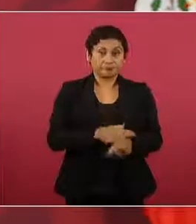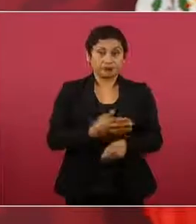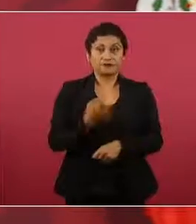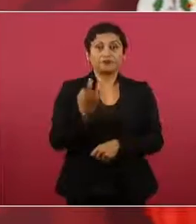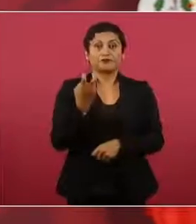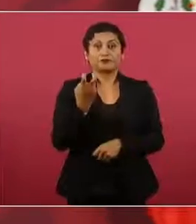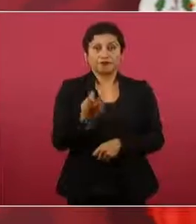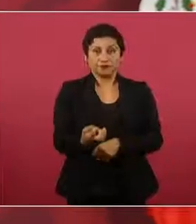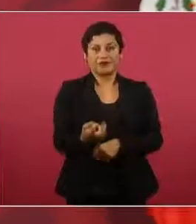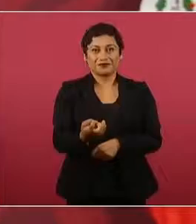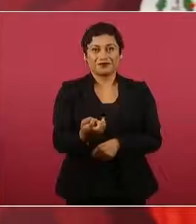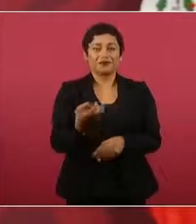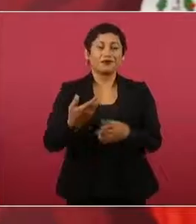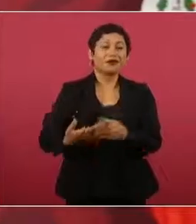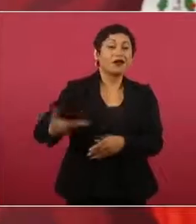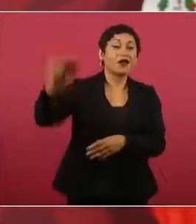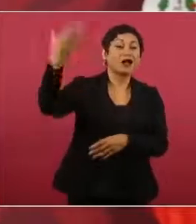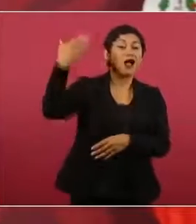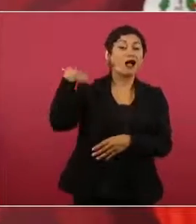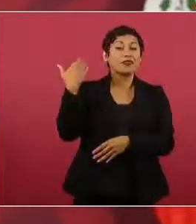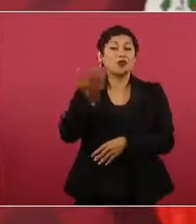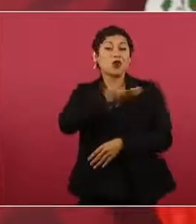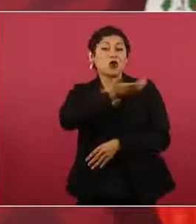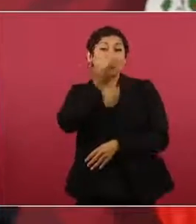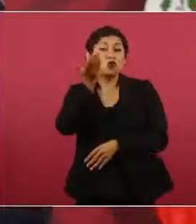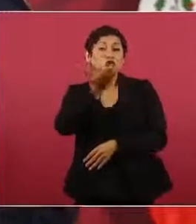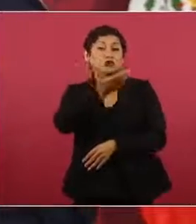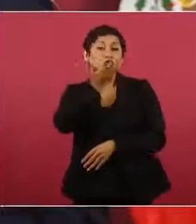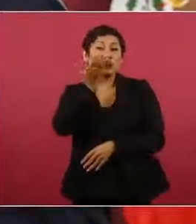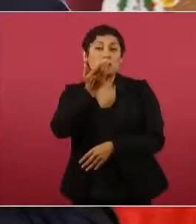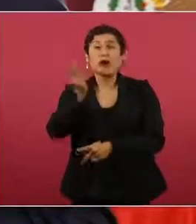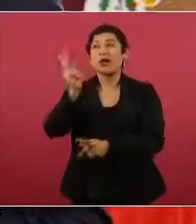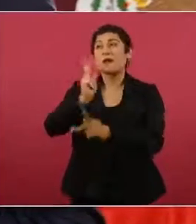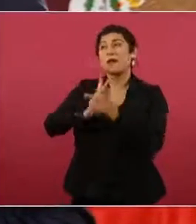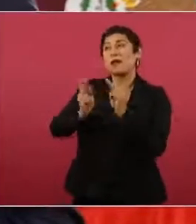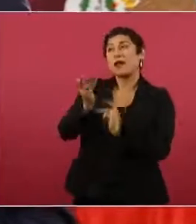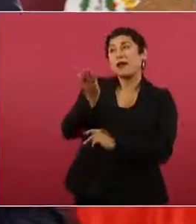ya esas fórmulas de endeudar,